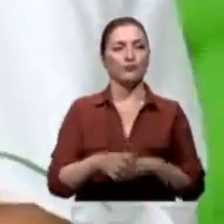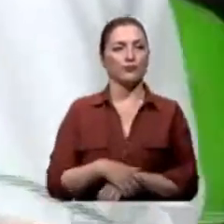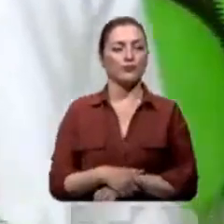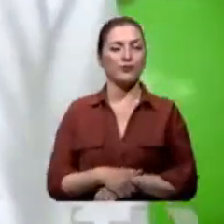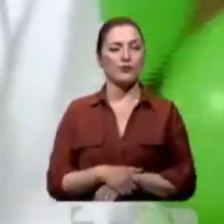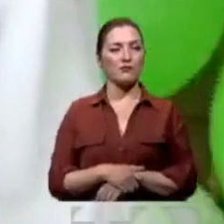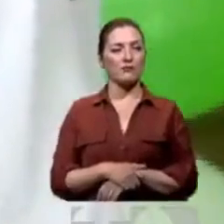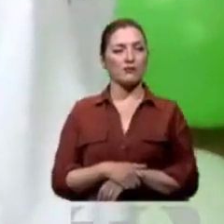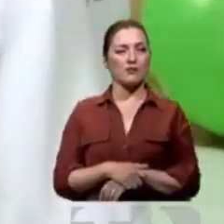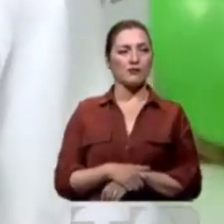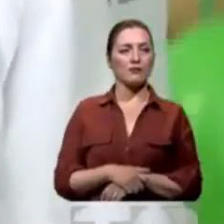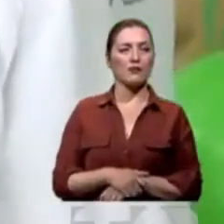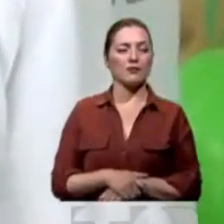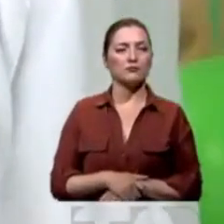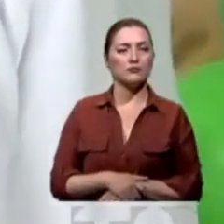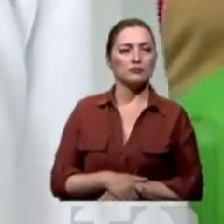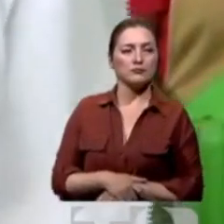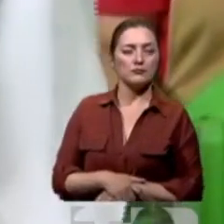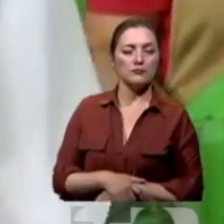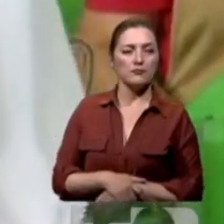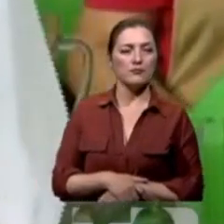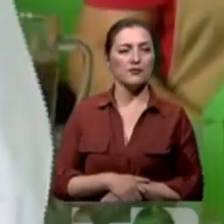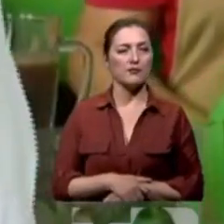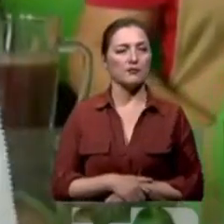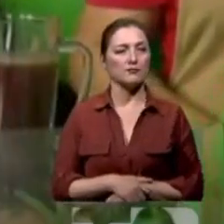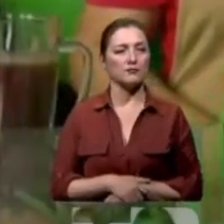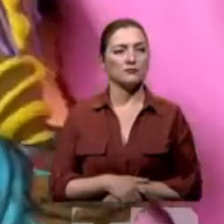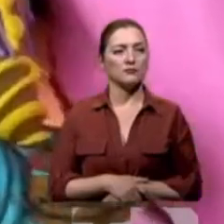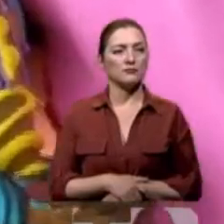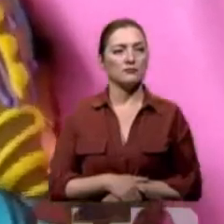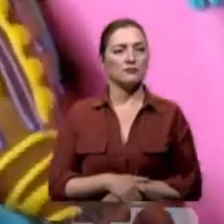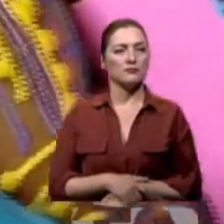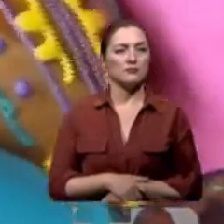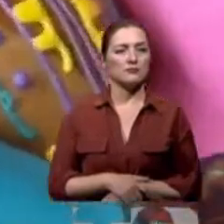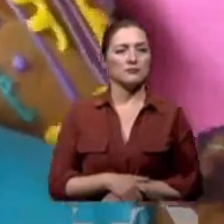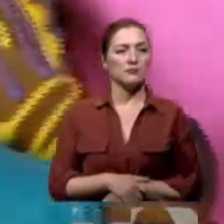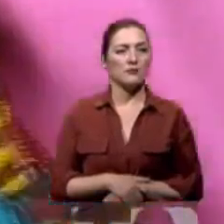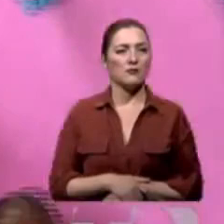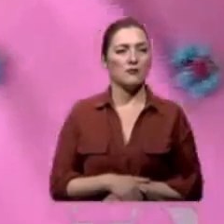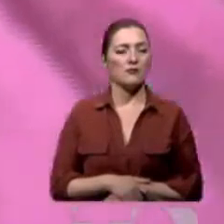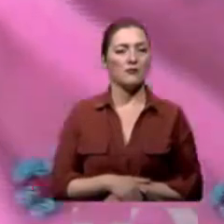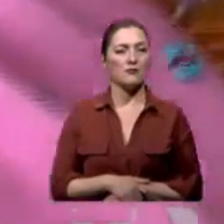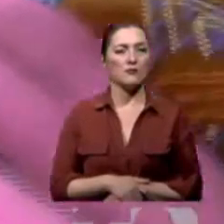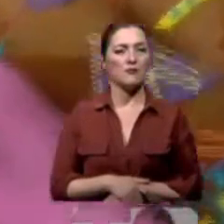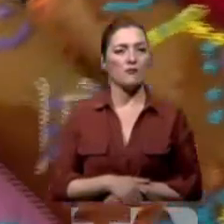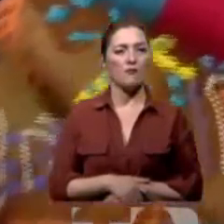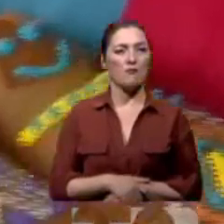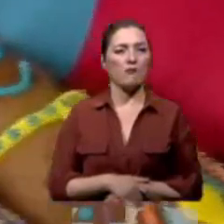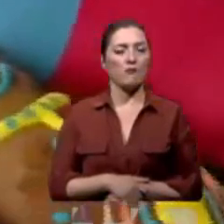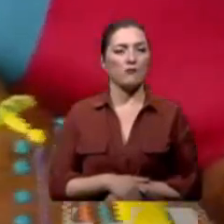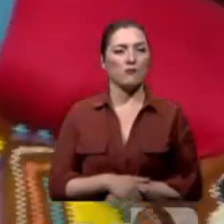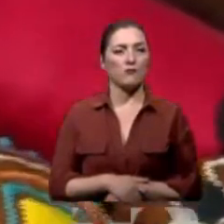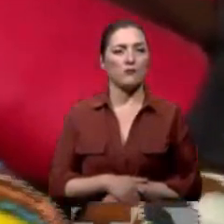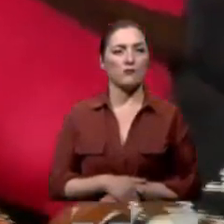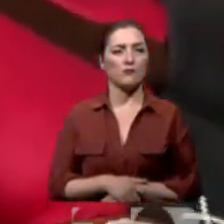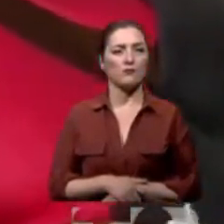querida Ale, a ver, yo quiero ver, yo sé que ella es fan número uno también de esta guagua por acá. Pongámosla, por favor, de